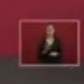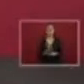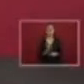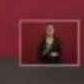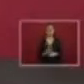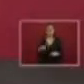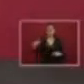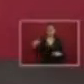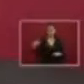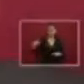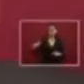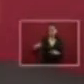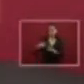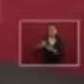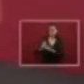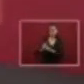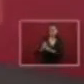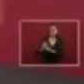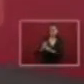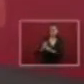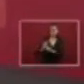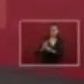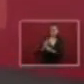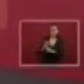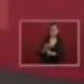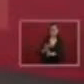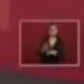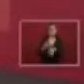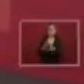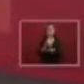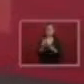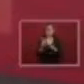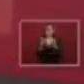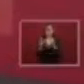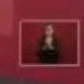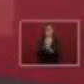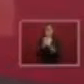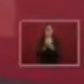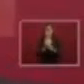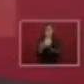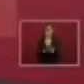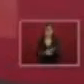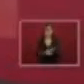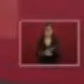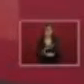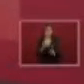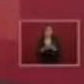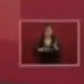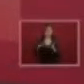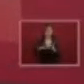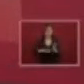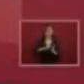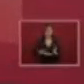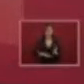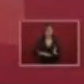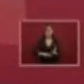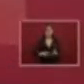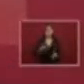números, en estas mediciones, que es otra observación, no se separa lucha a la corrupción contra